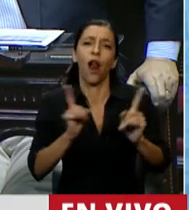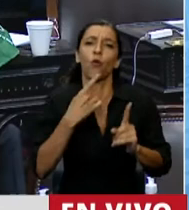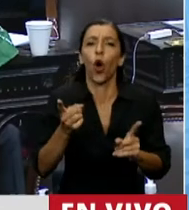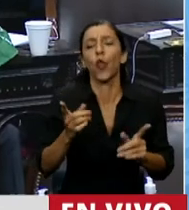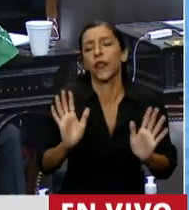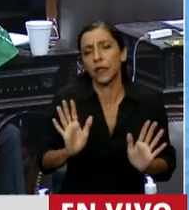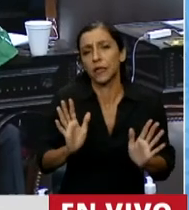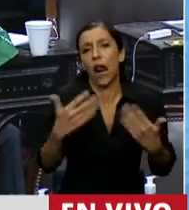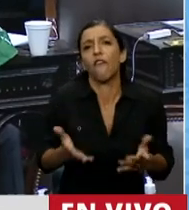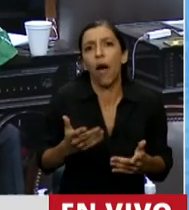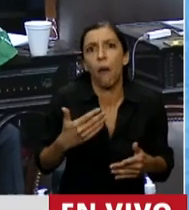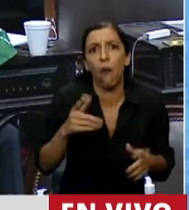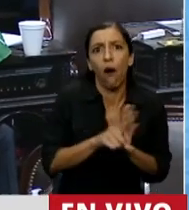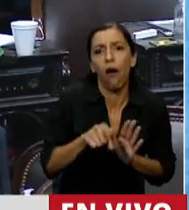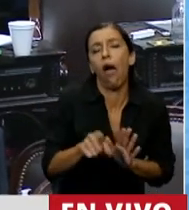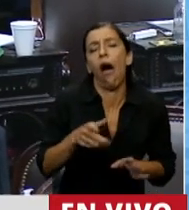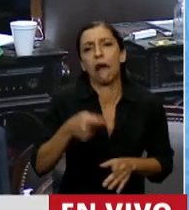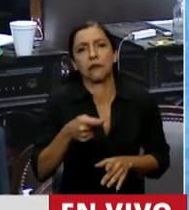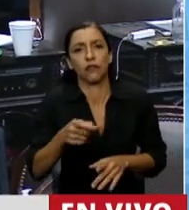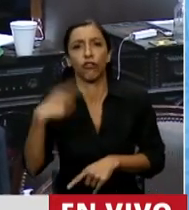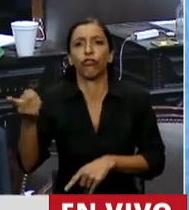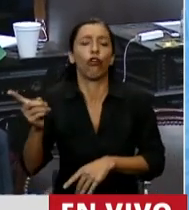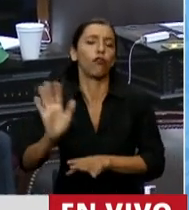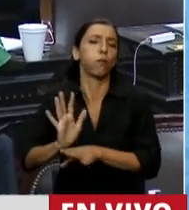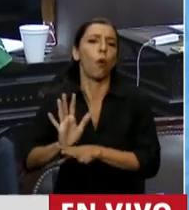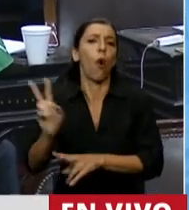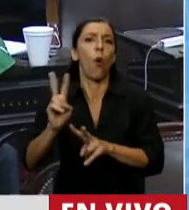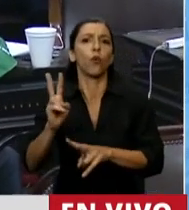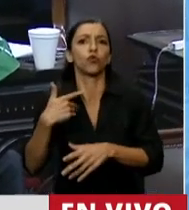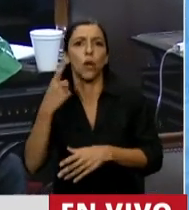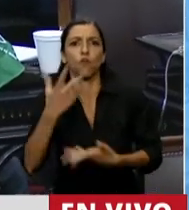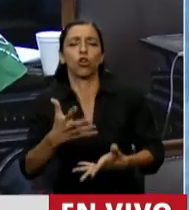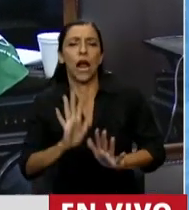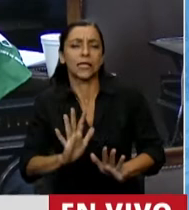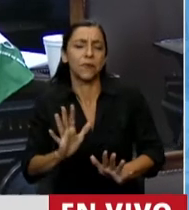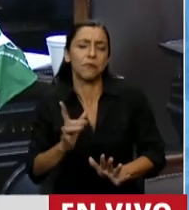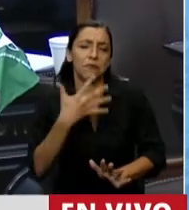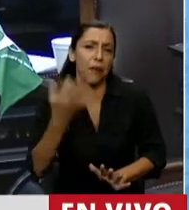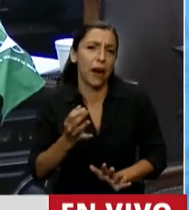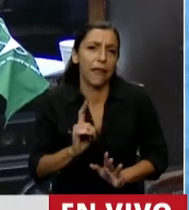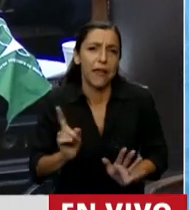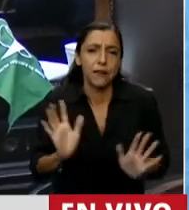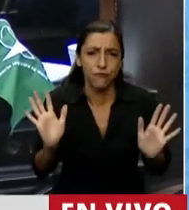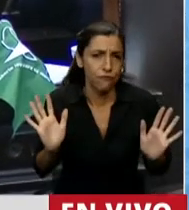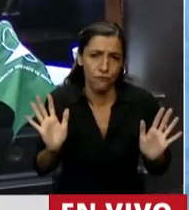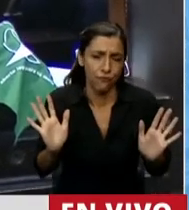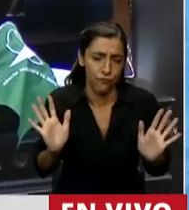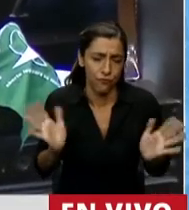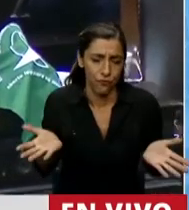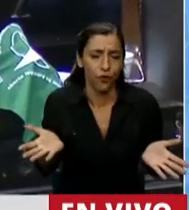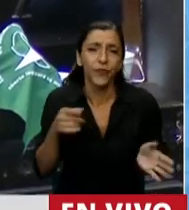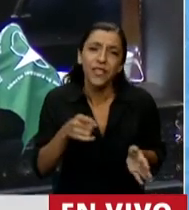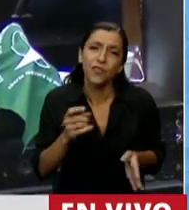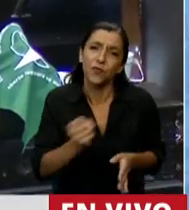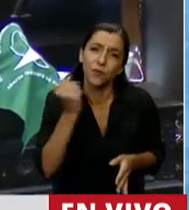quieren volver a traer la Inquisición a la Argentina. Y esto ha sido un elemento central, porque creo que si en algo